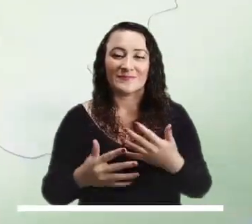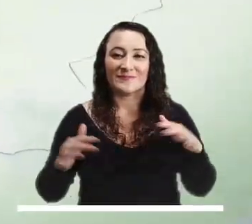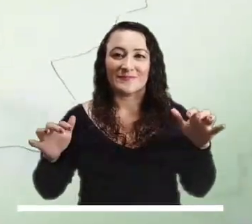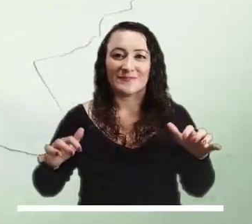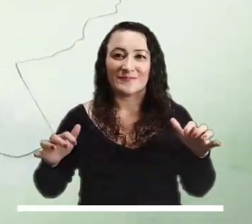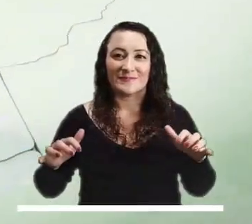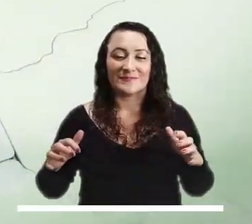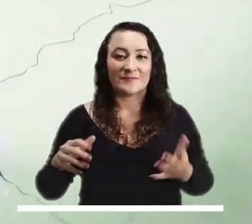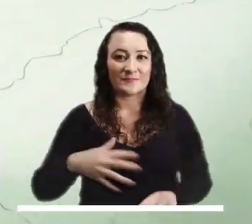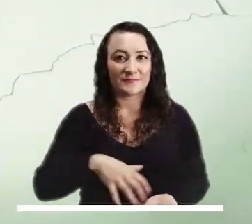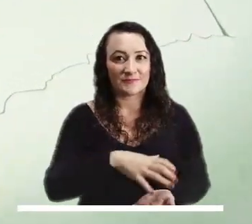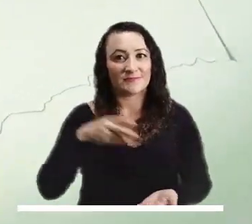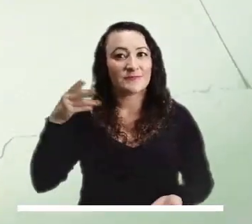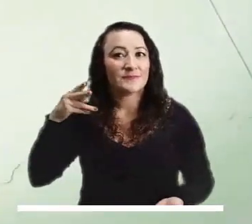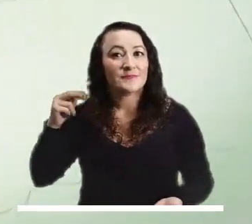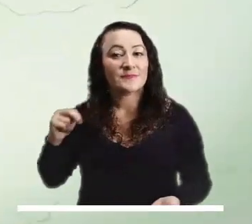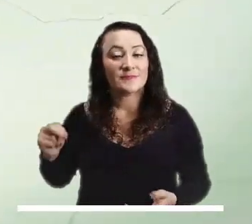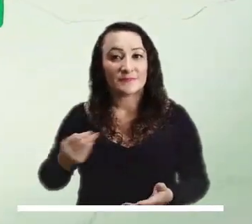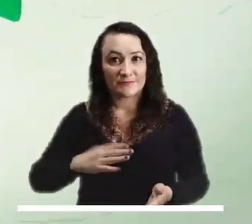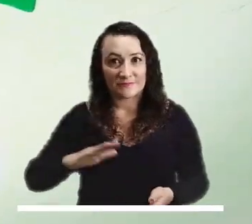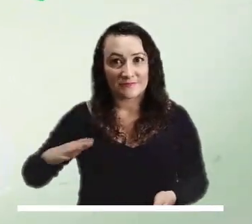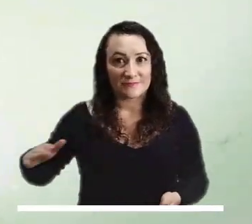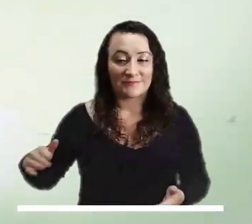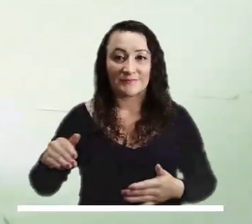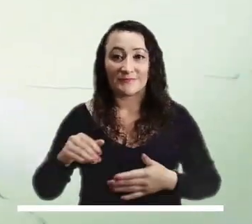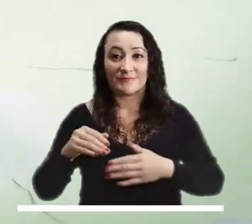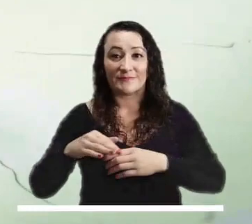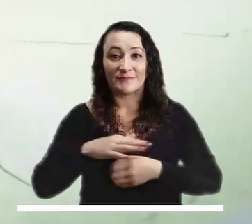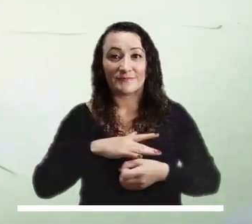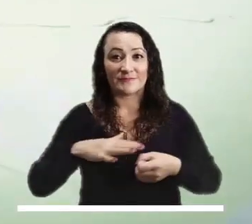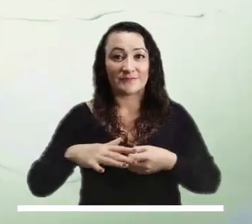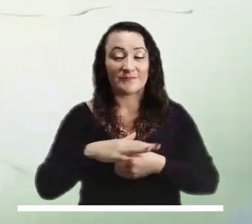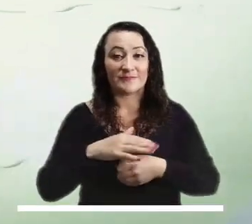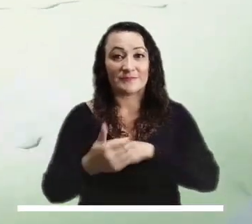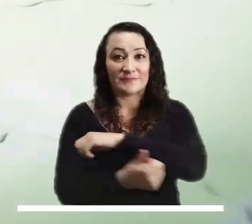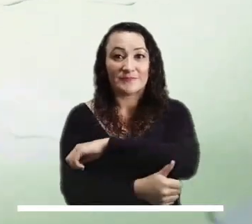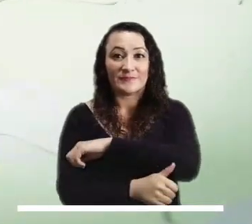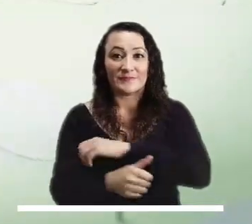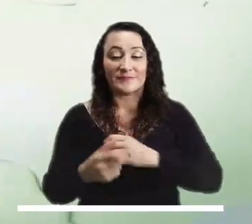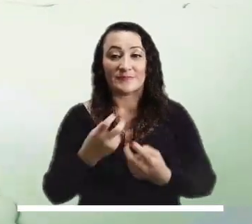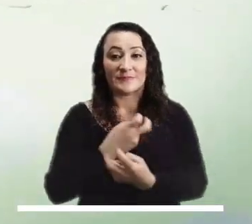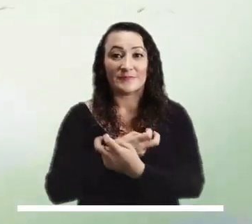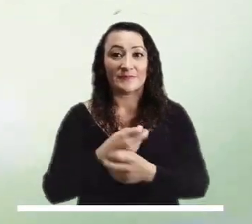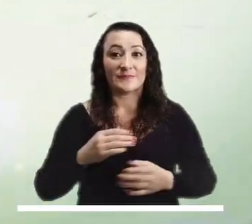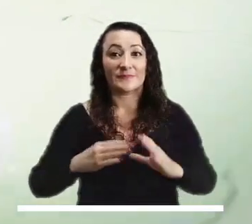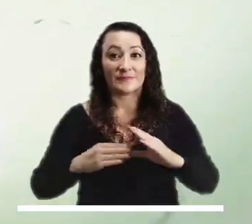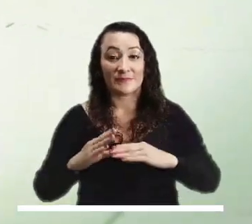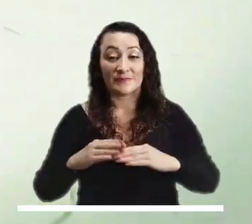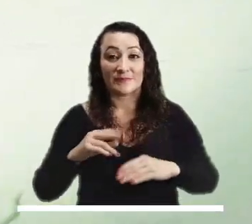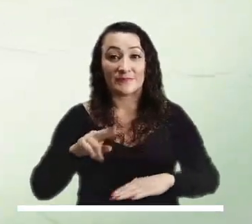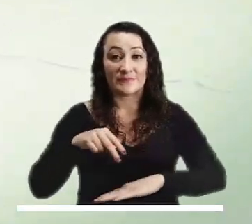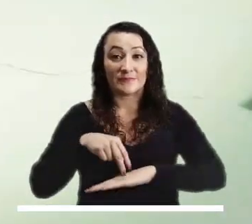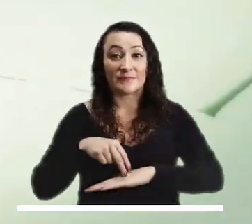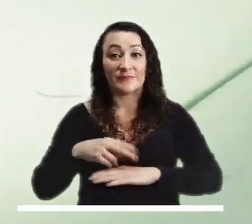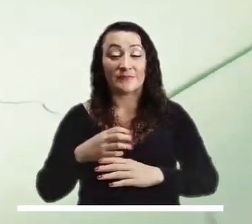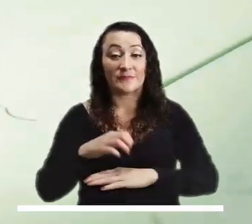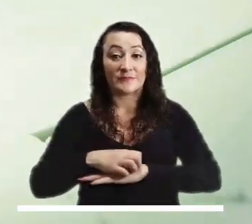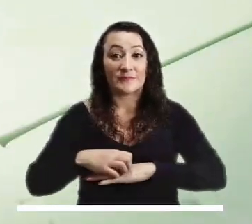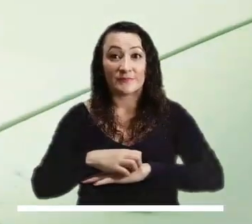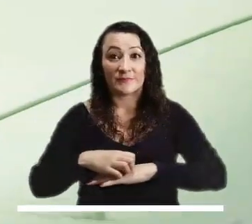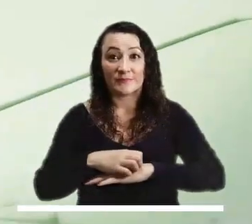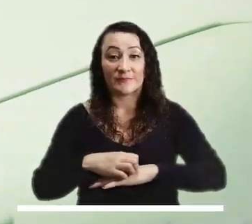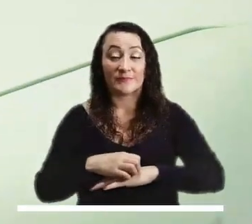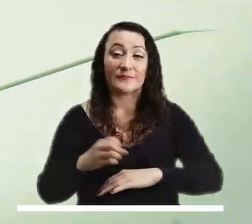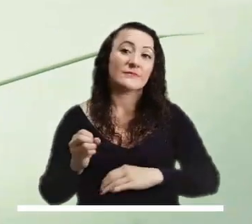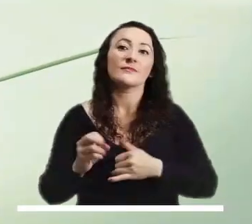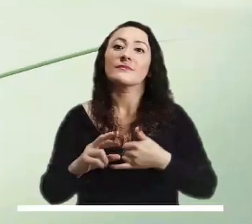presentarse algunas lloviznas. En los Andes se podrán observar lluvias en los Santanderes, Antioquia, Cundinamarca, Boyacá,